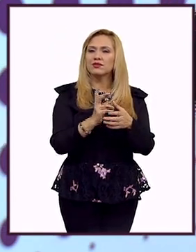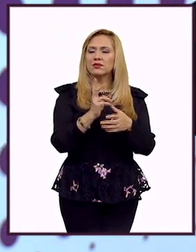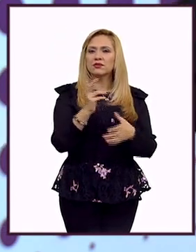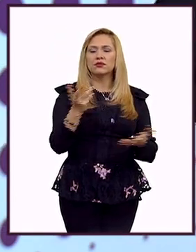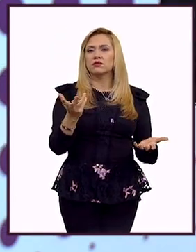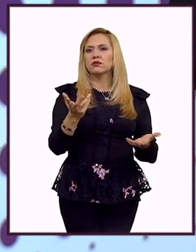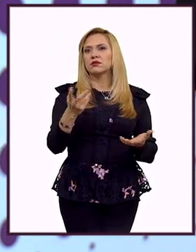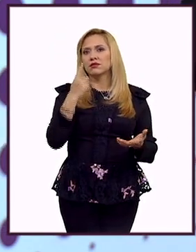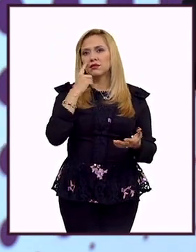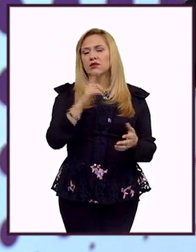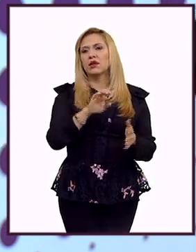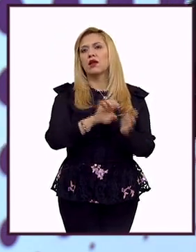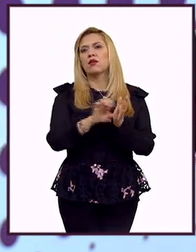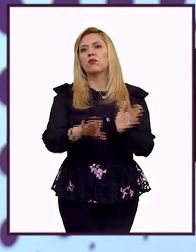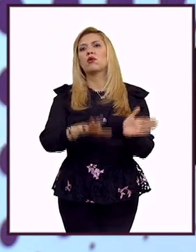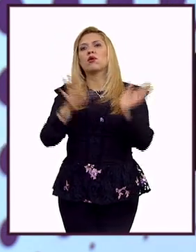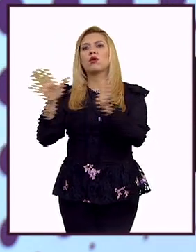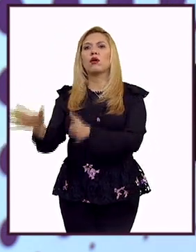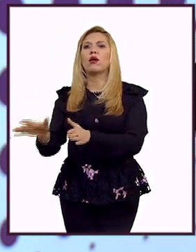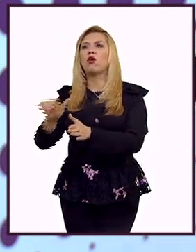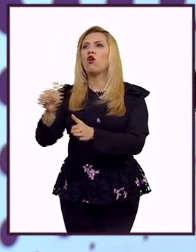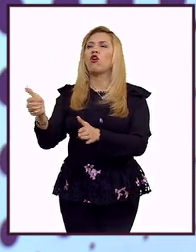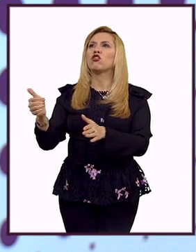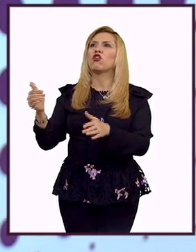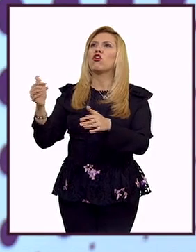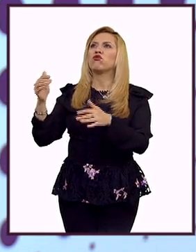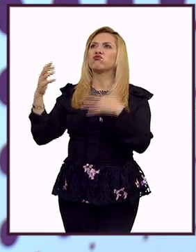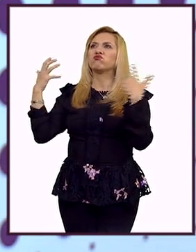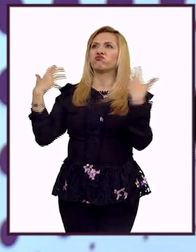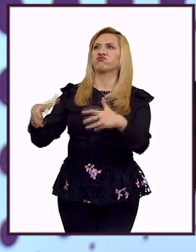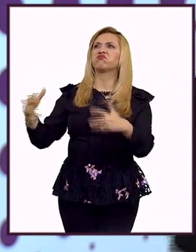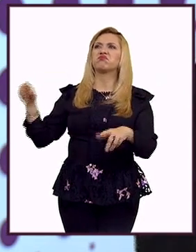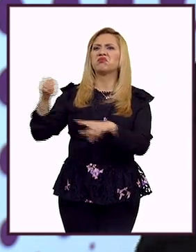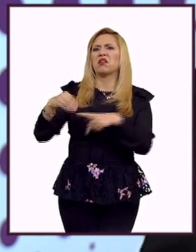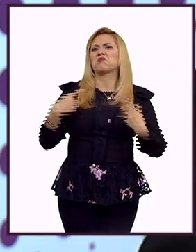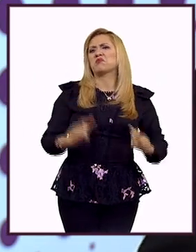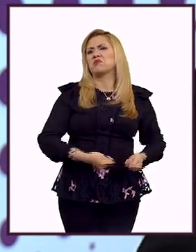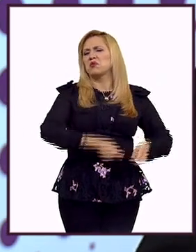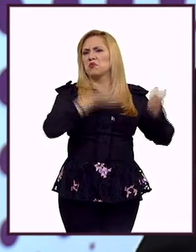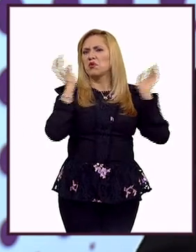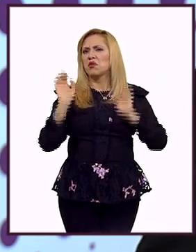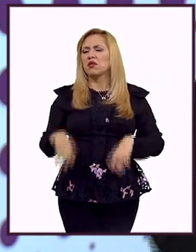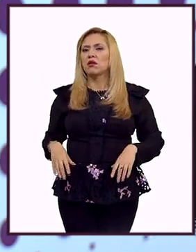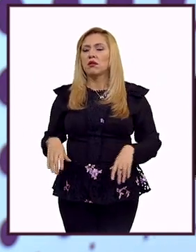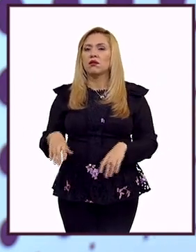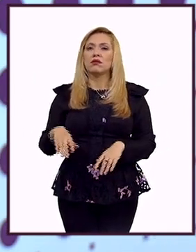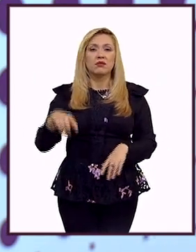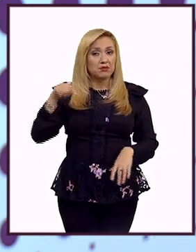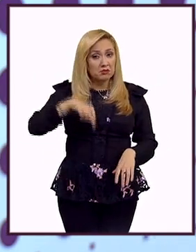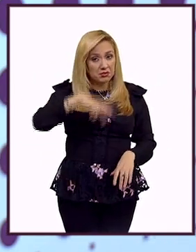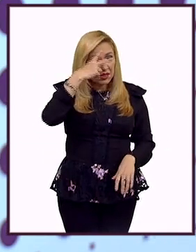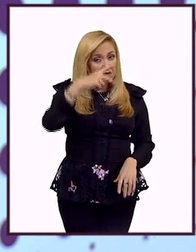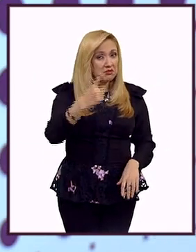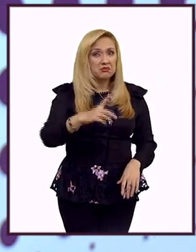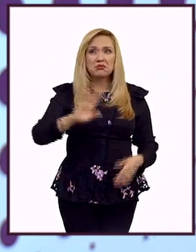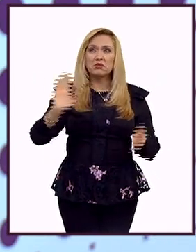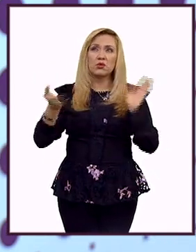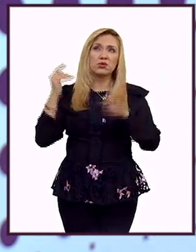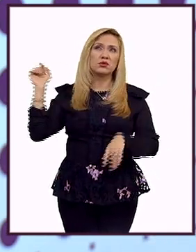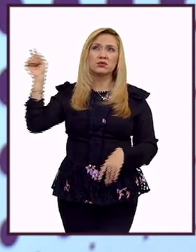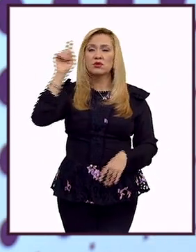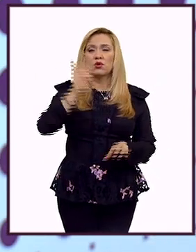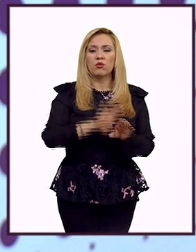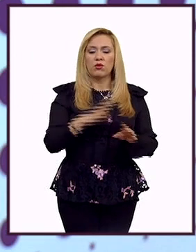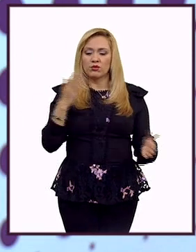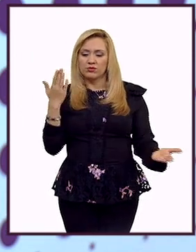que es industrializado en donde eso no importa, ¿no? Y ahí en cualquier parte del mundo y de México vamos a encontrar esas dos posturas sobre